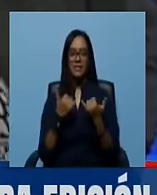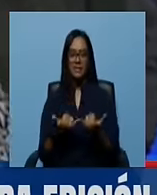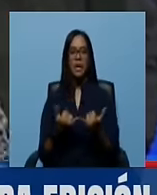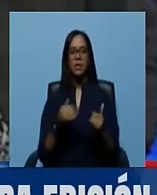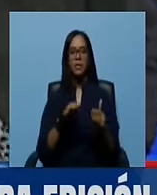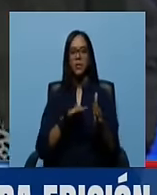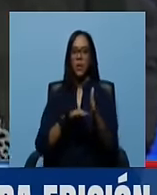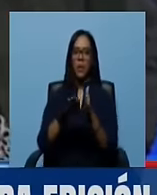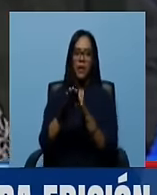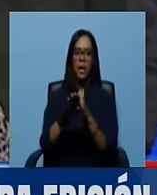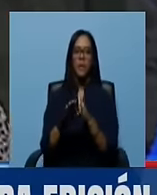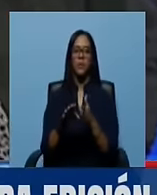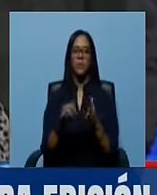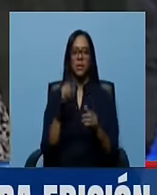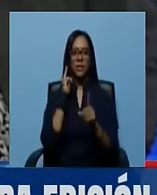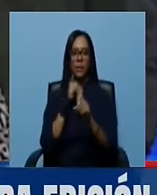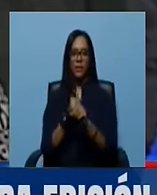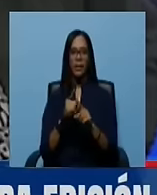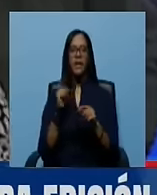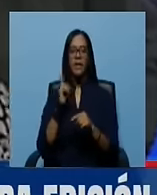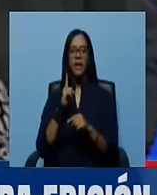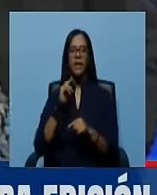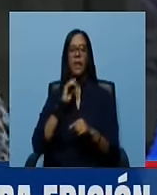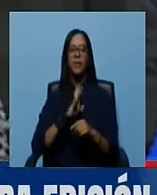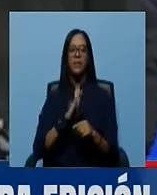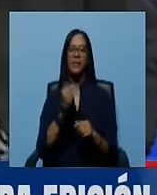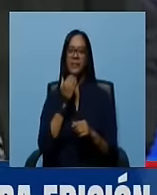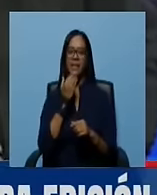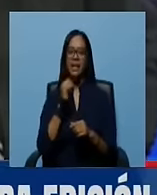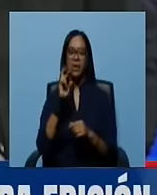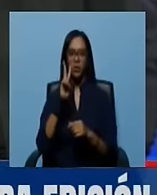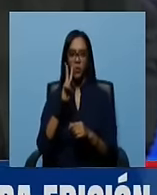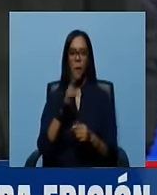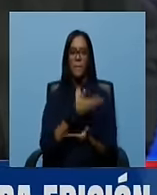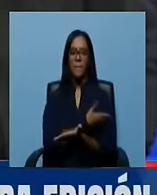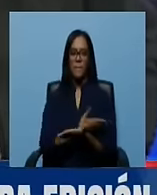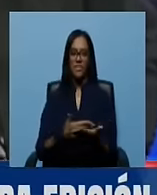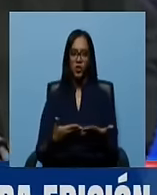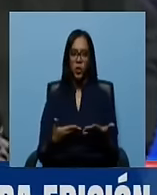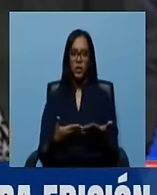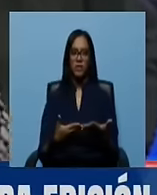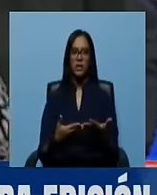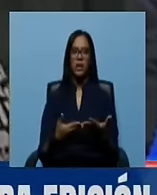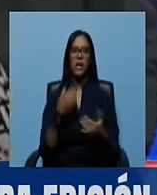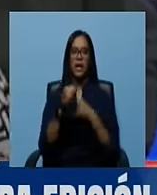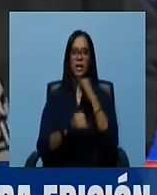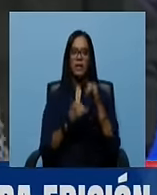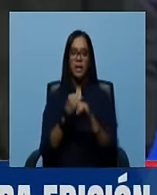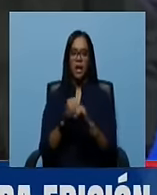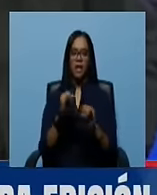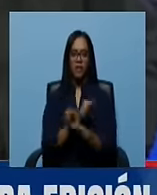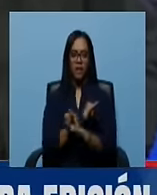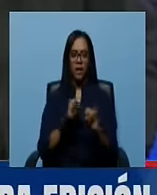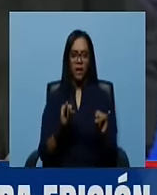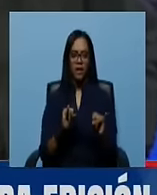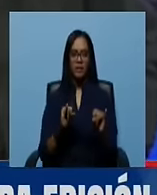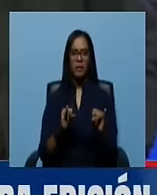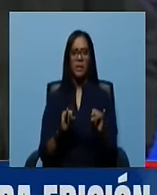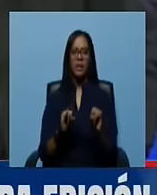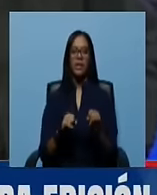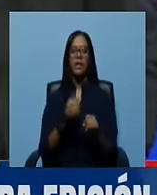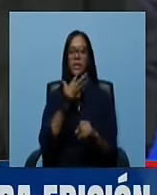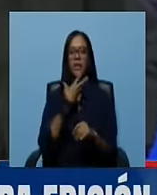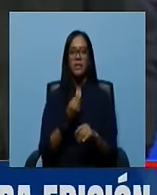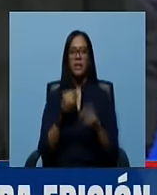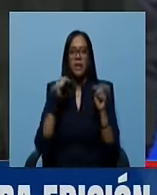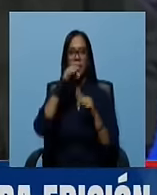superamos esa meta y deberíamos estar cerca de los 2 millones de llegadas internacionales a finalizar de diciembre